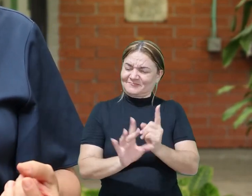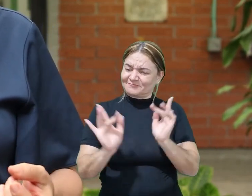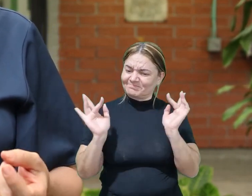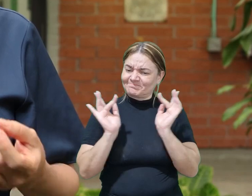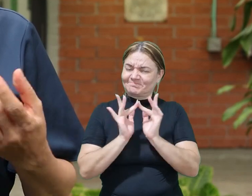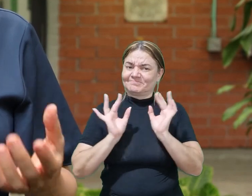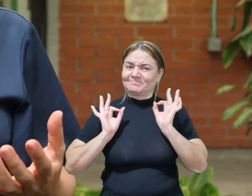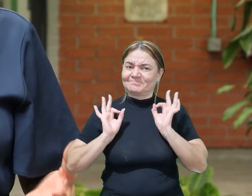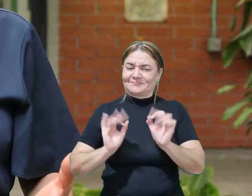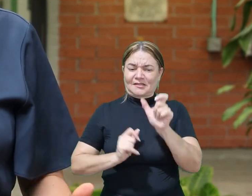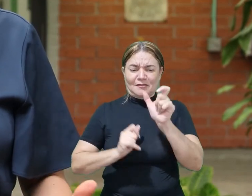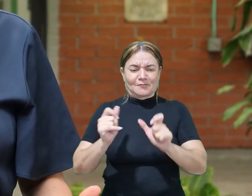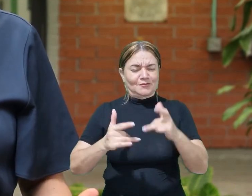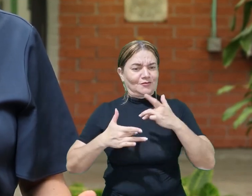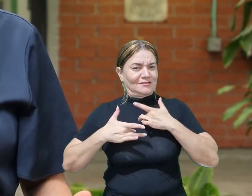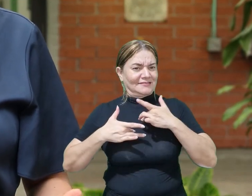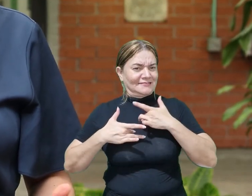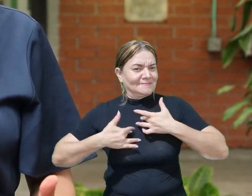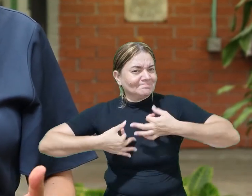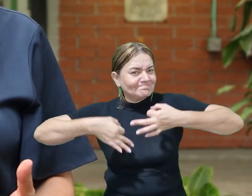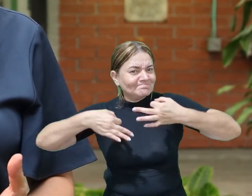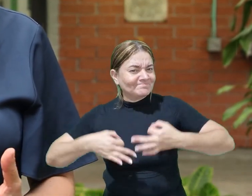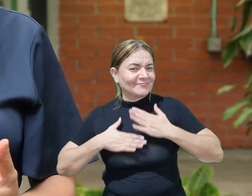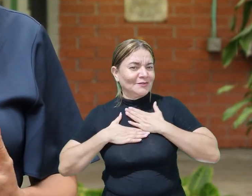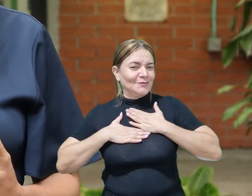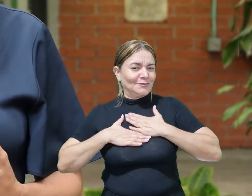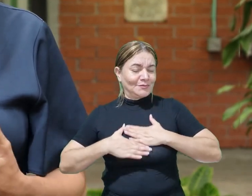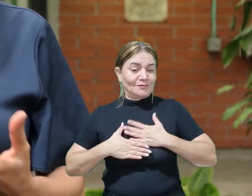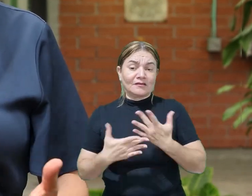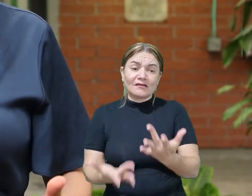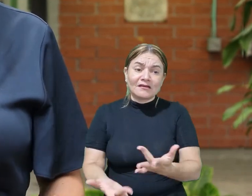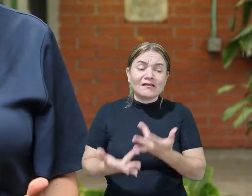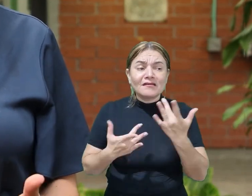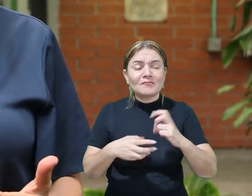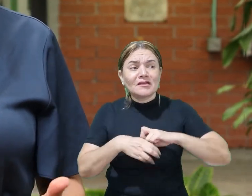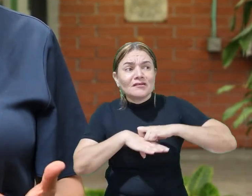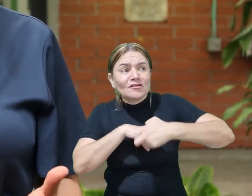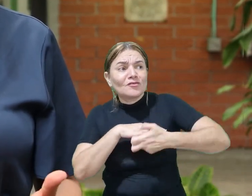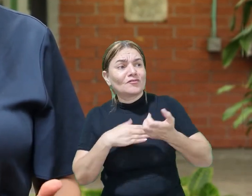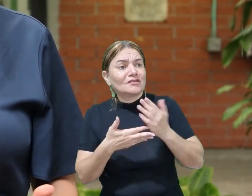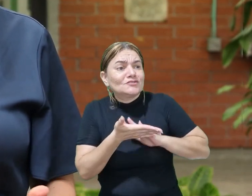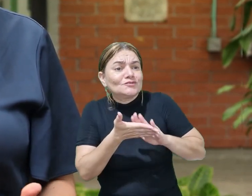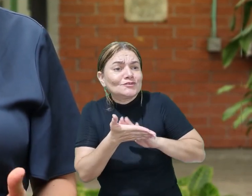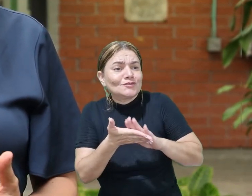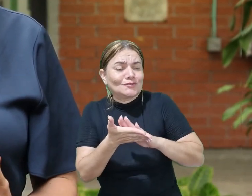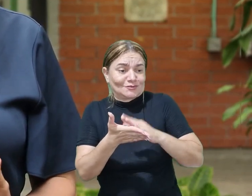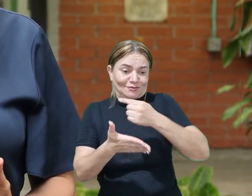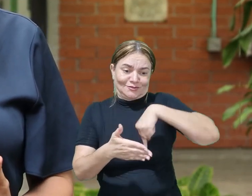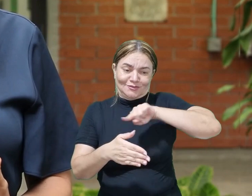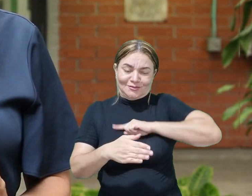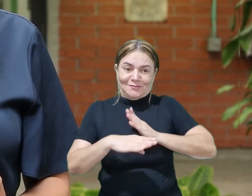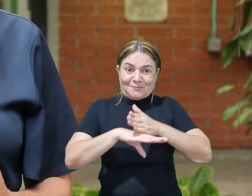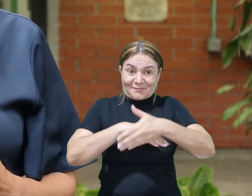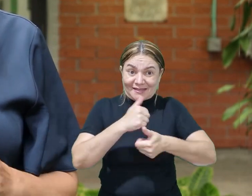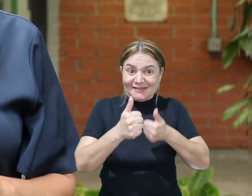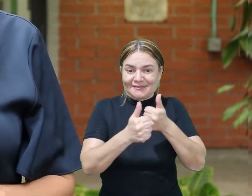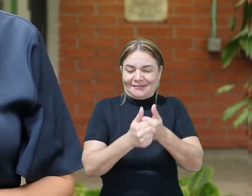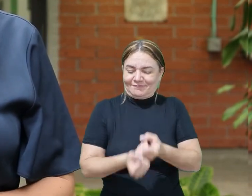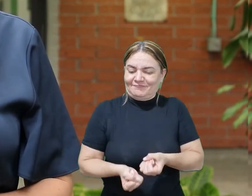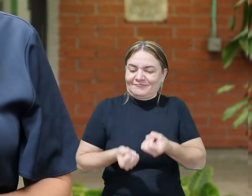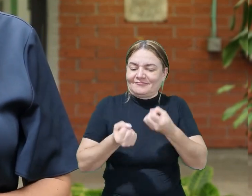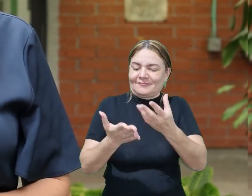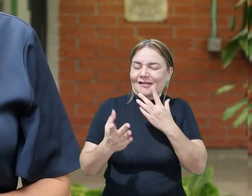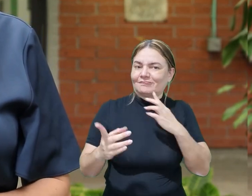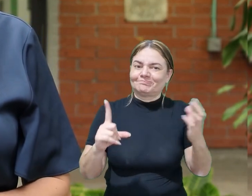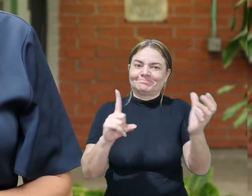y eficaz a las personas que están esperando que sus conflictos se solucionen y a través de la mediación podemos